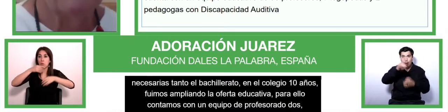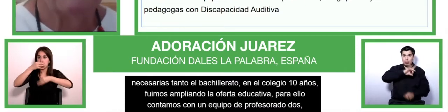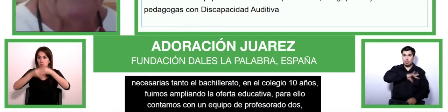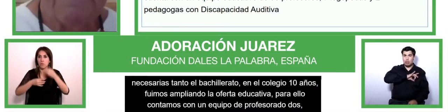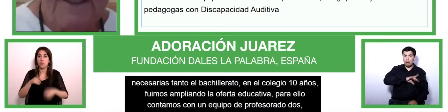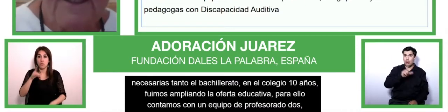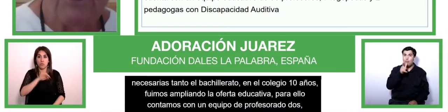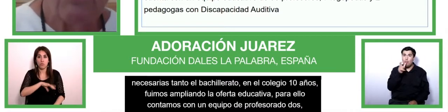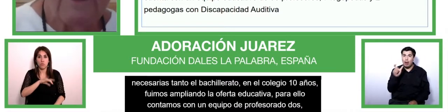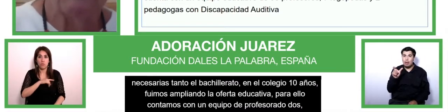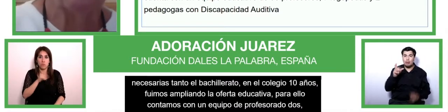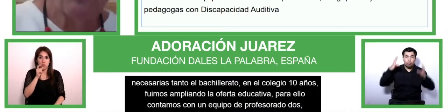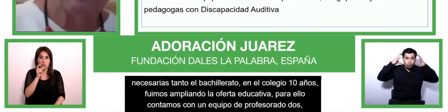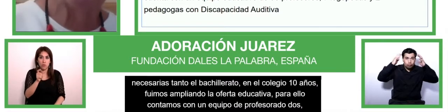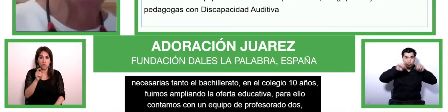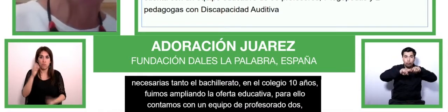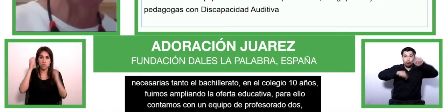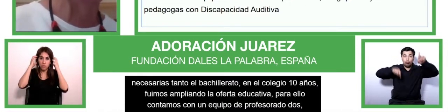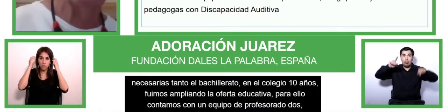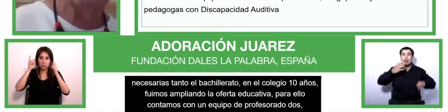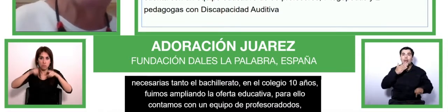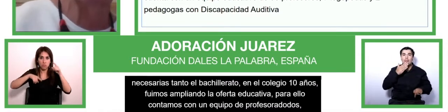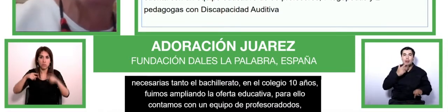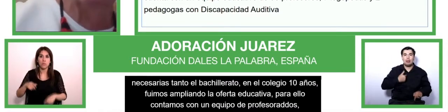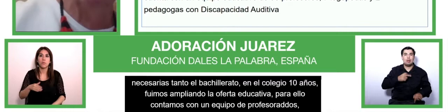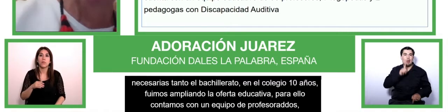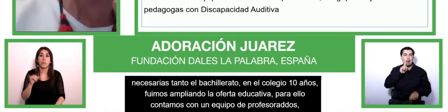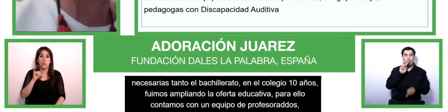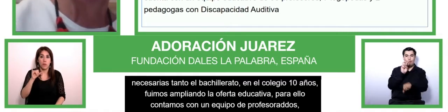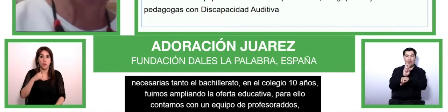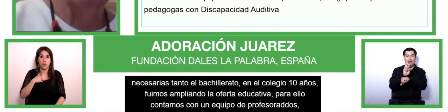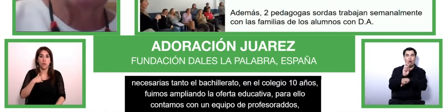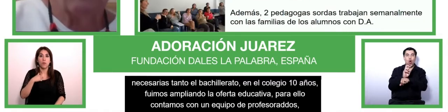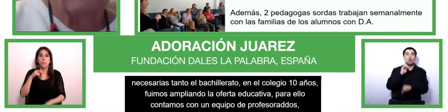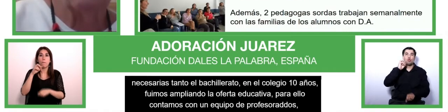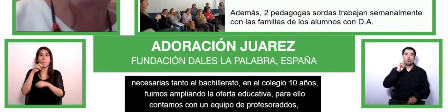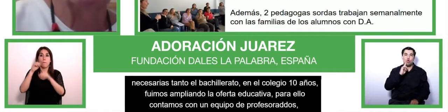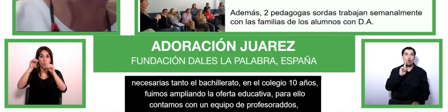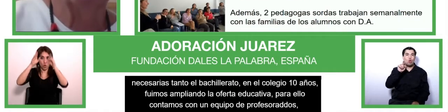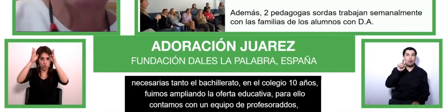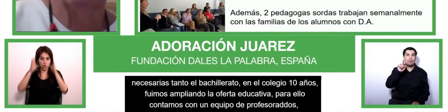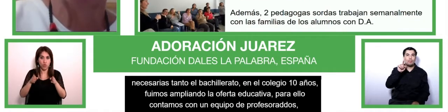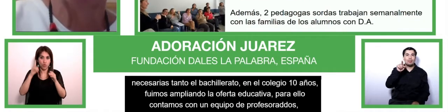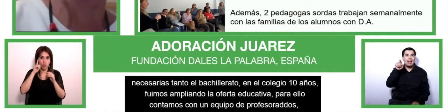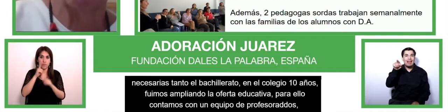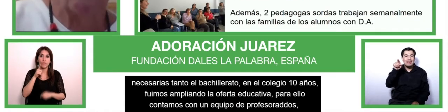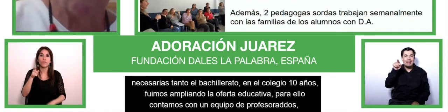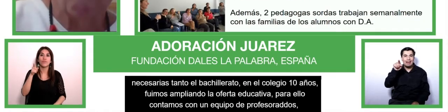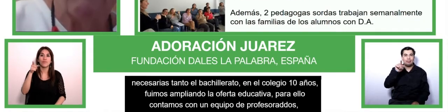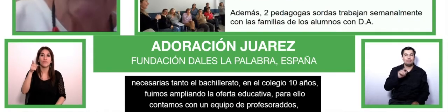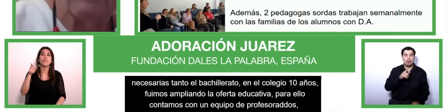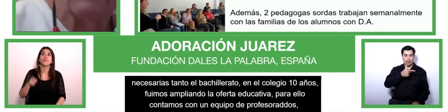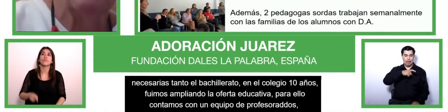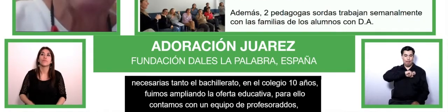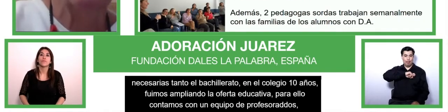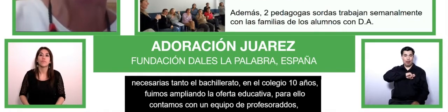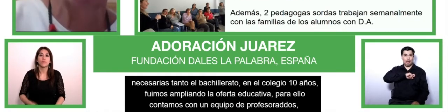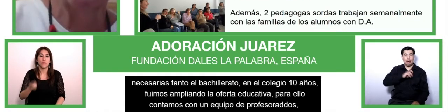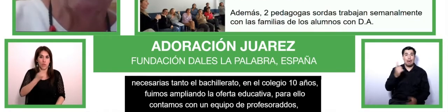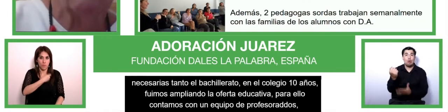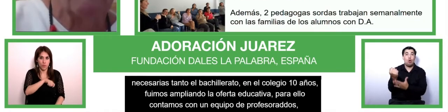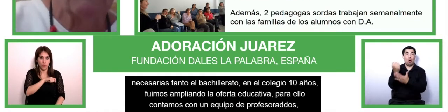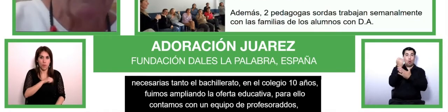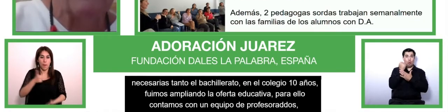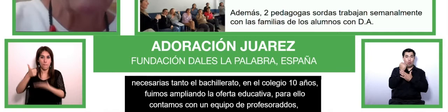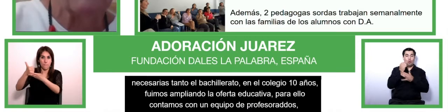y también contamos con 2 pedagogas sordas que son las que nos van a ayudar en un trabajo muy importante de